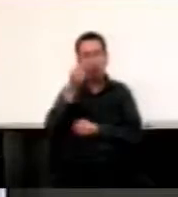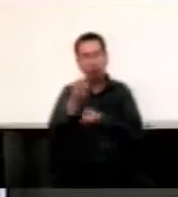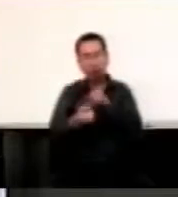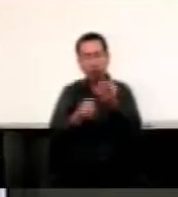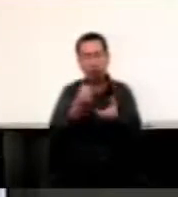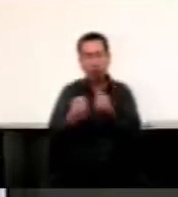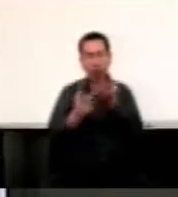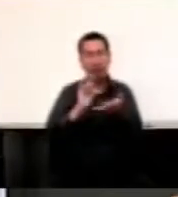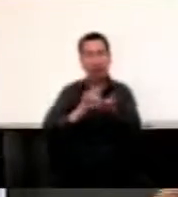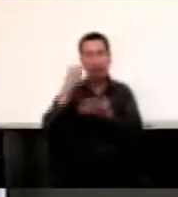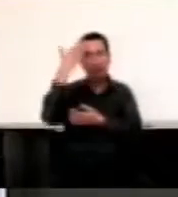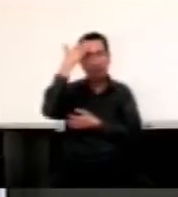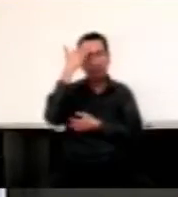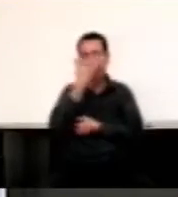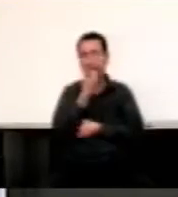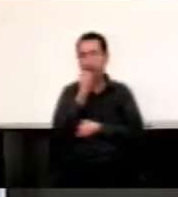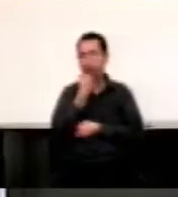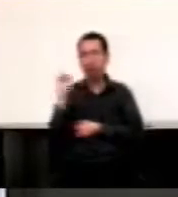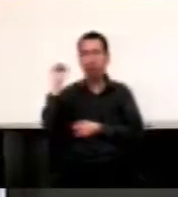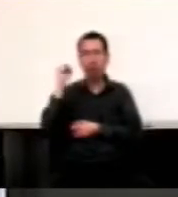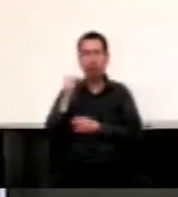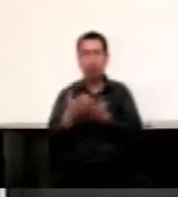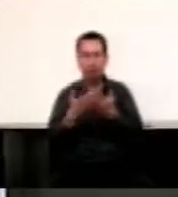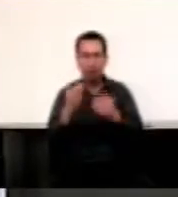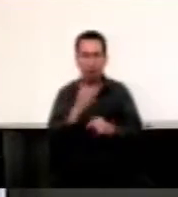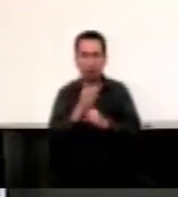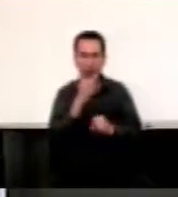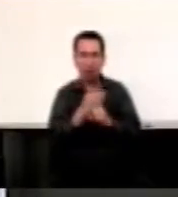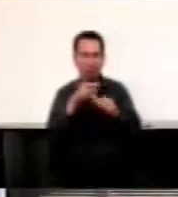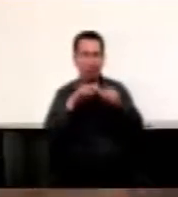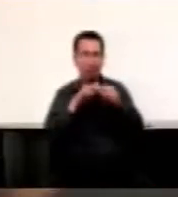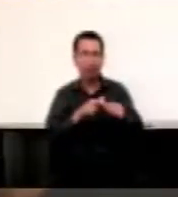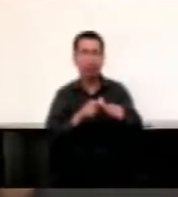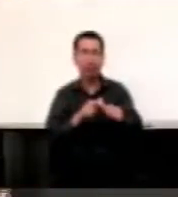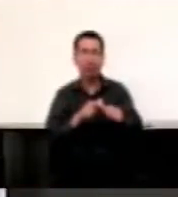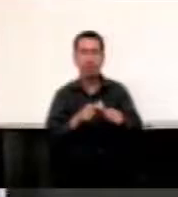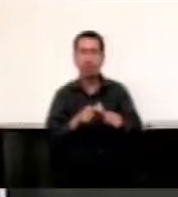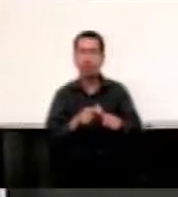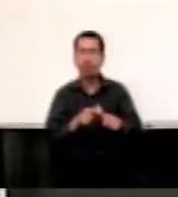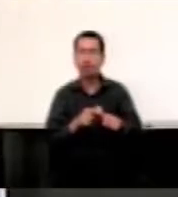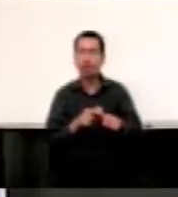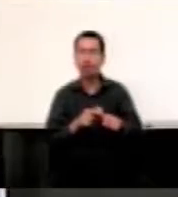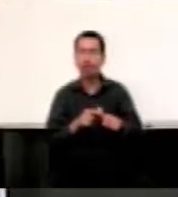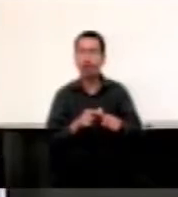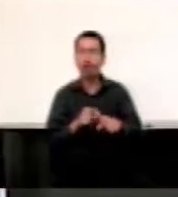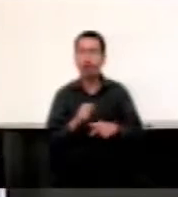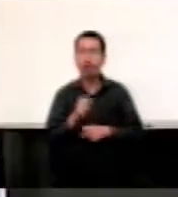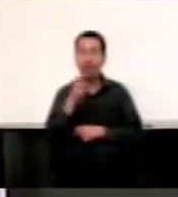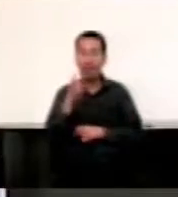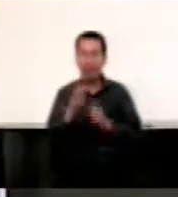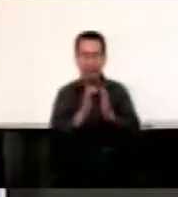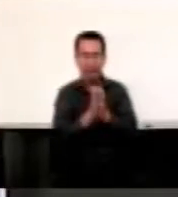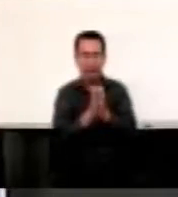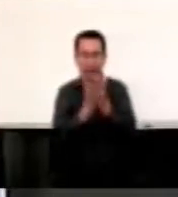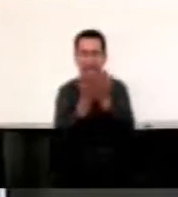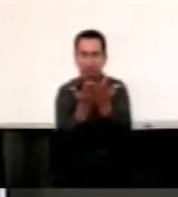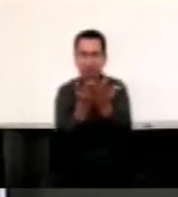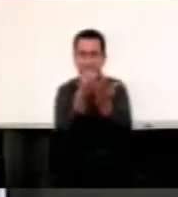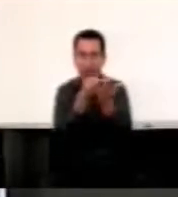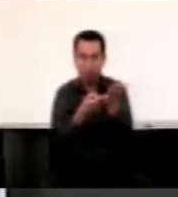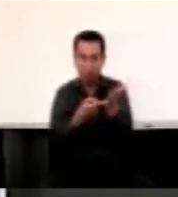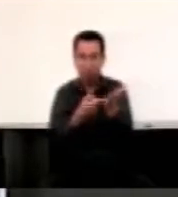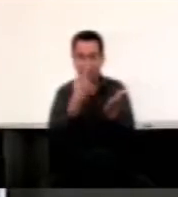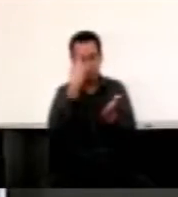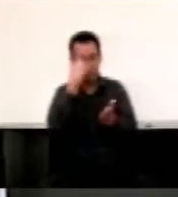conocimientos. Bien, pues bueno, entro en materia. A mí este libro me